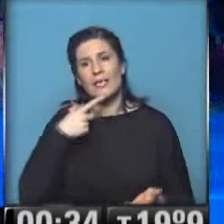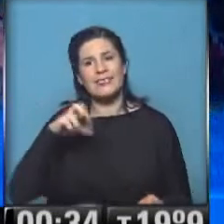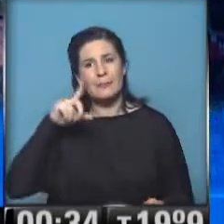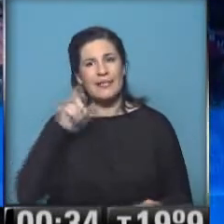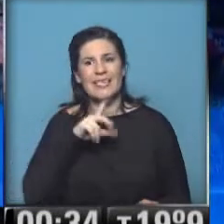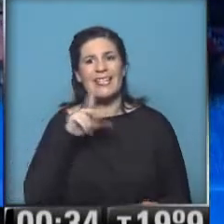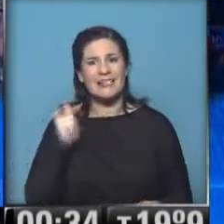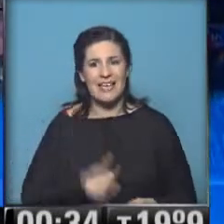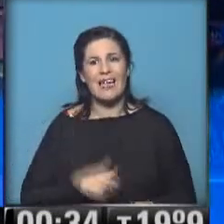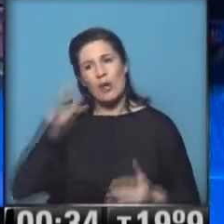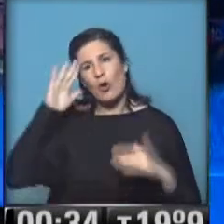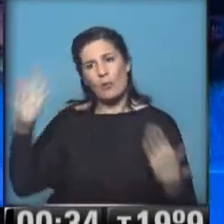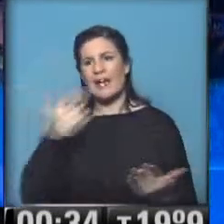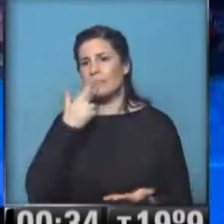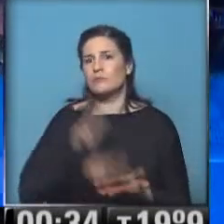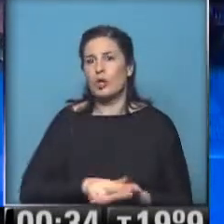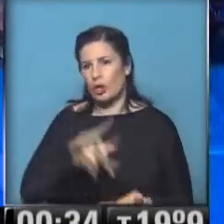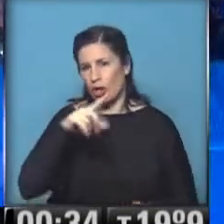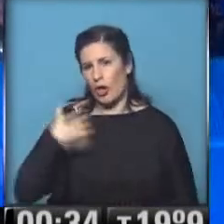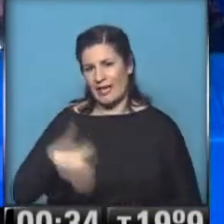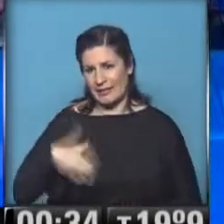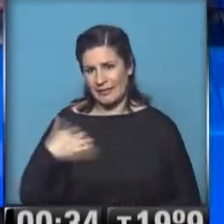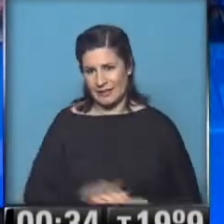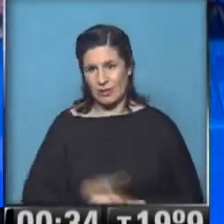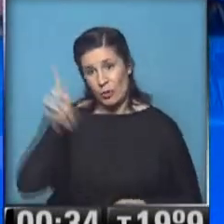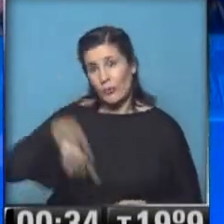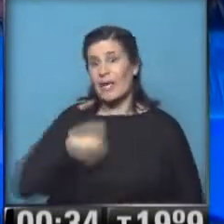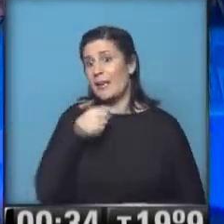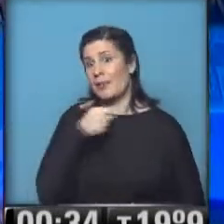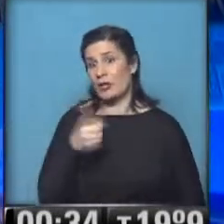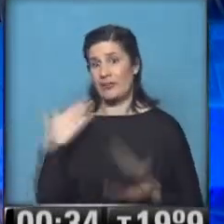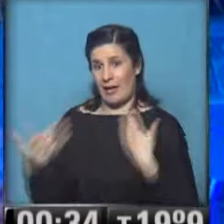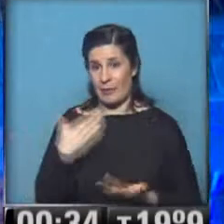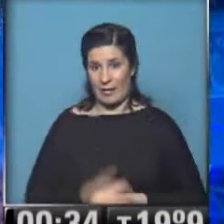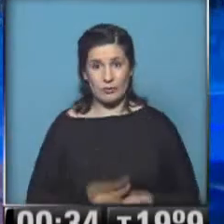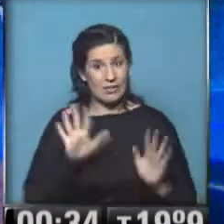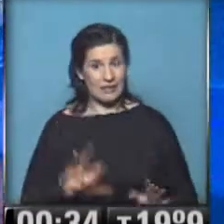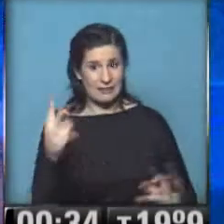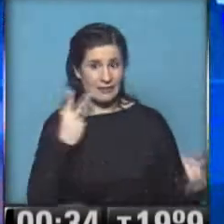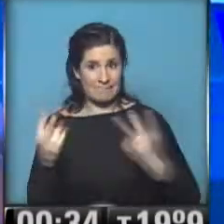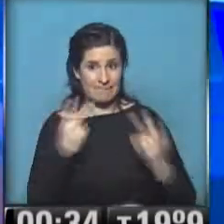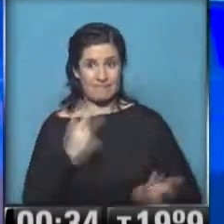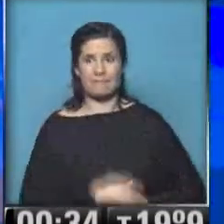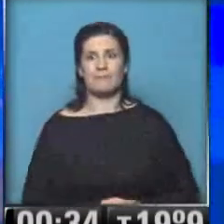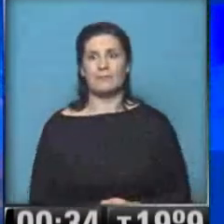del gran homenaje allí por el Correo Argentino, con Eduardo Fabregat aquí en el piso. No se vayan.